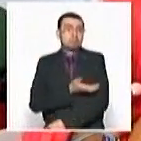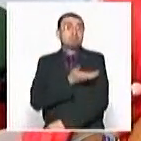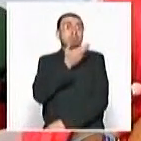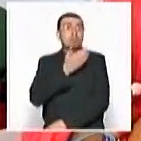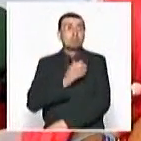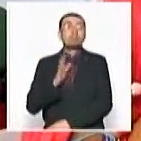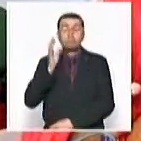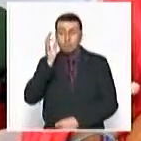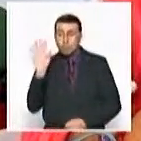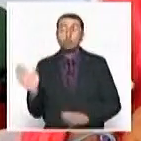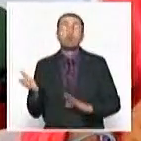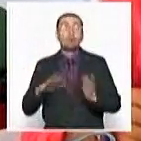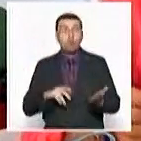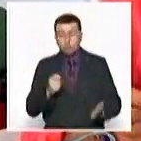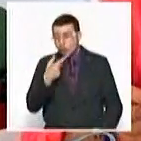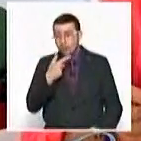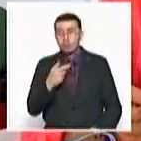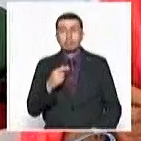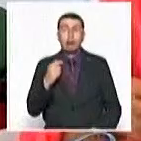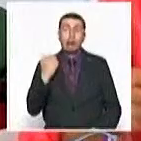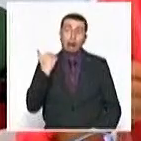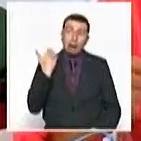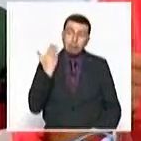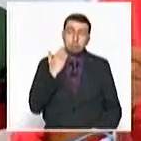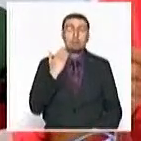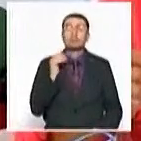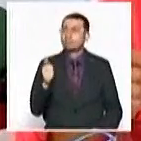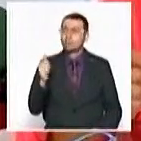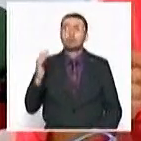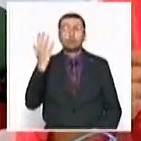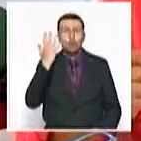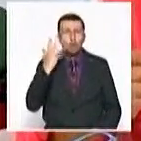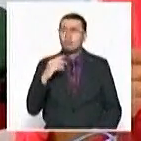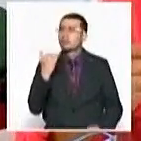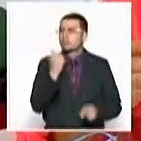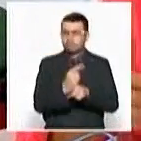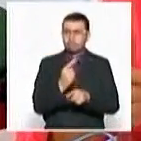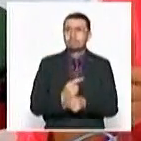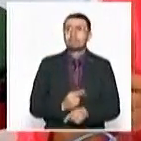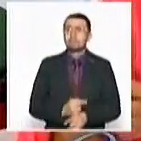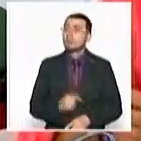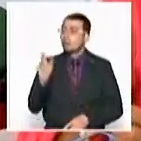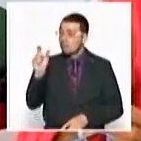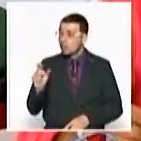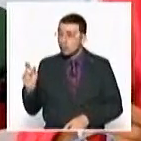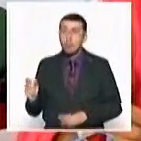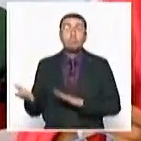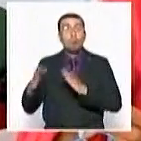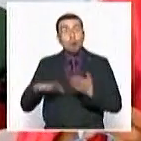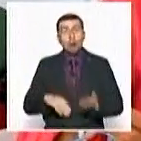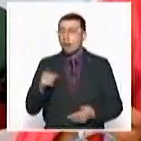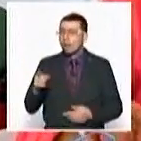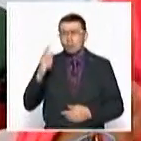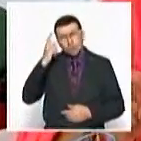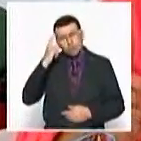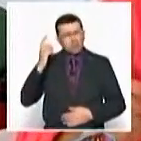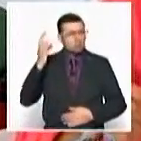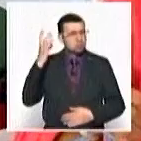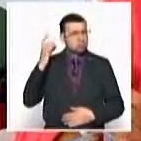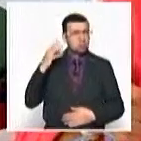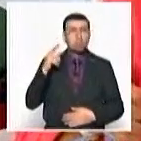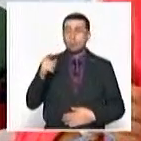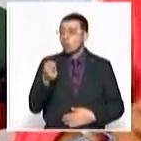morir. Y usted lo acaba de mencionar, y eso todos los días lo vemos. Se nos mueren pacientes por un dolor de cabeza, porque se pusieron a